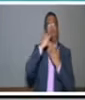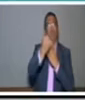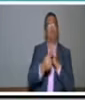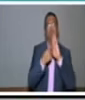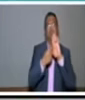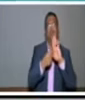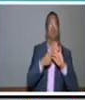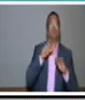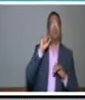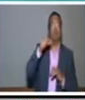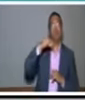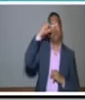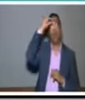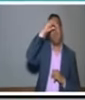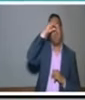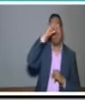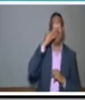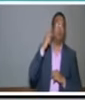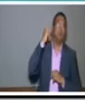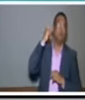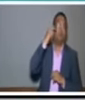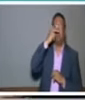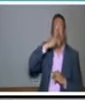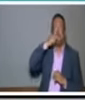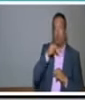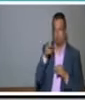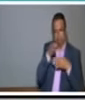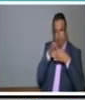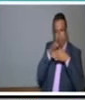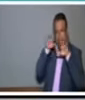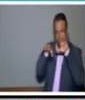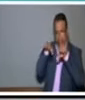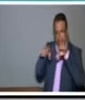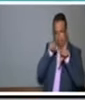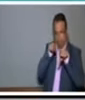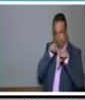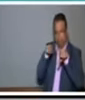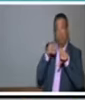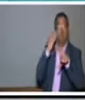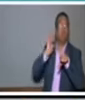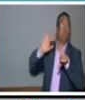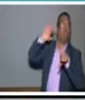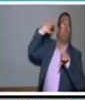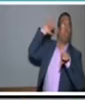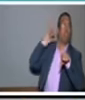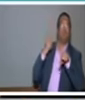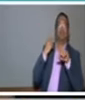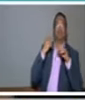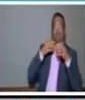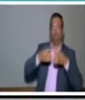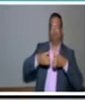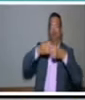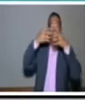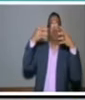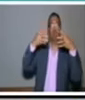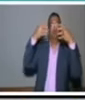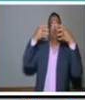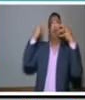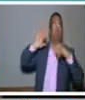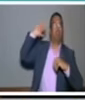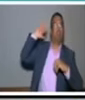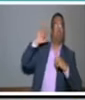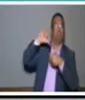entre Guayanilla y Peñuelas de sustituir ese espacio terrible que dejaron las petroquímicas por una colaboración con la academia,